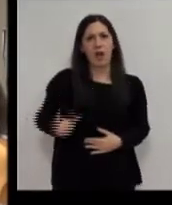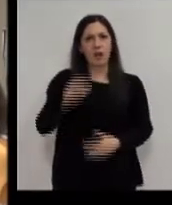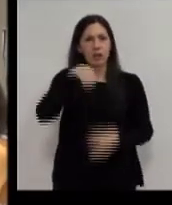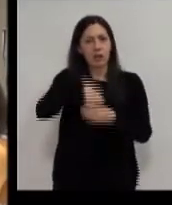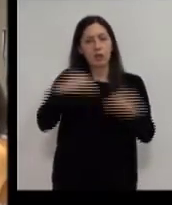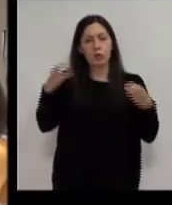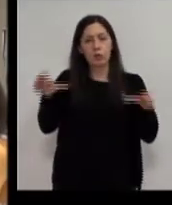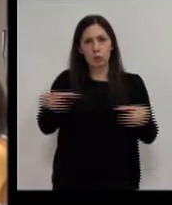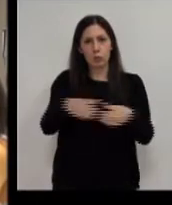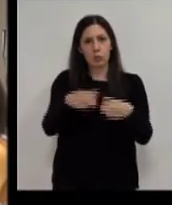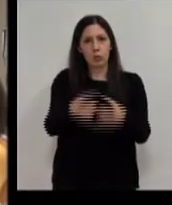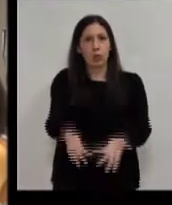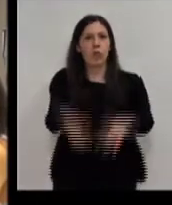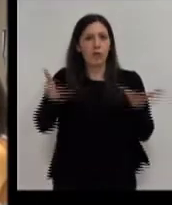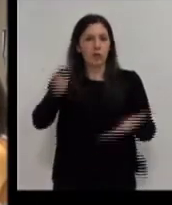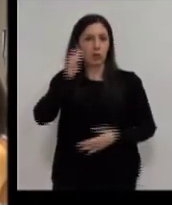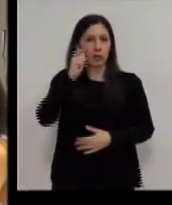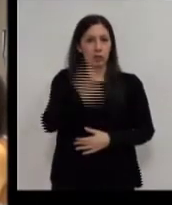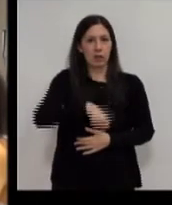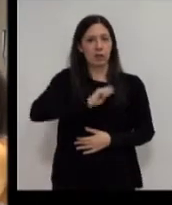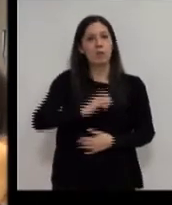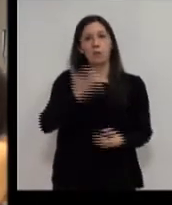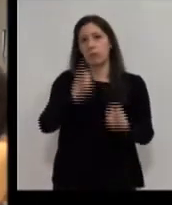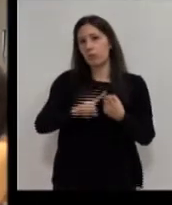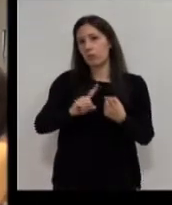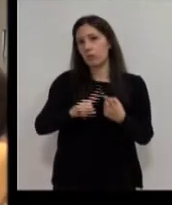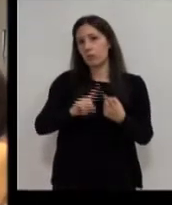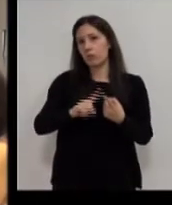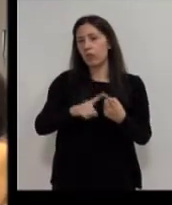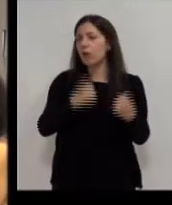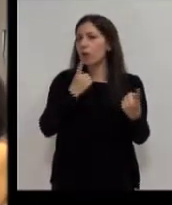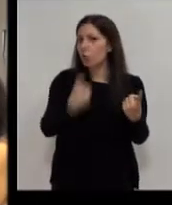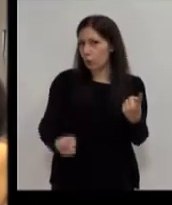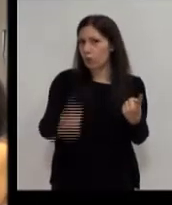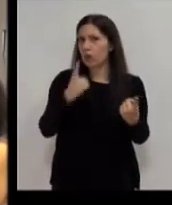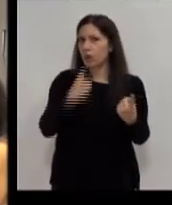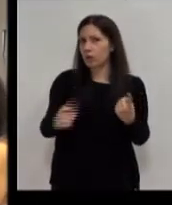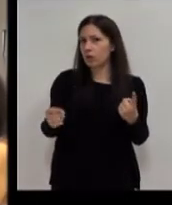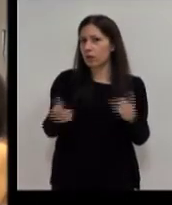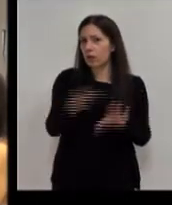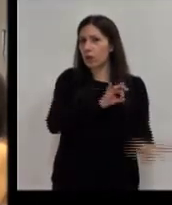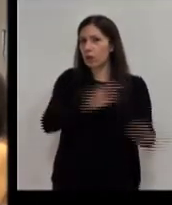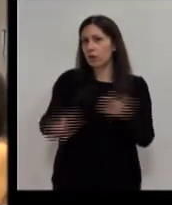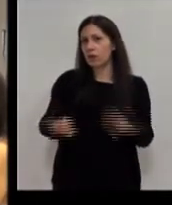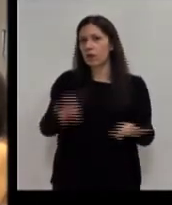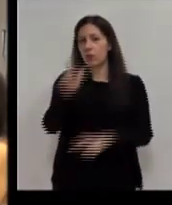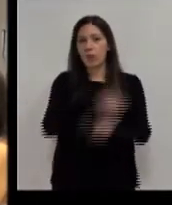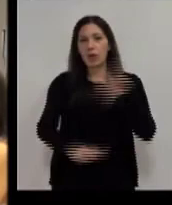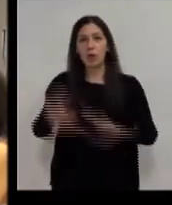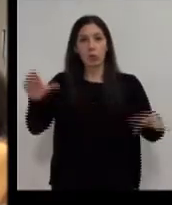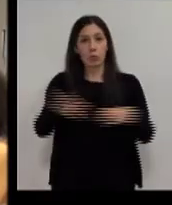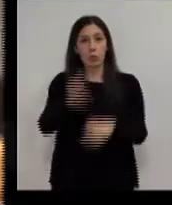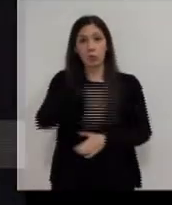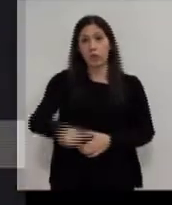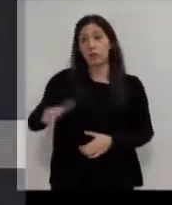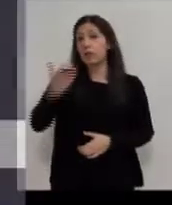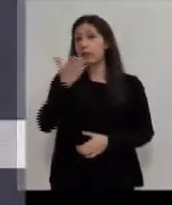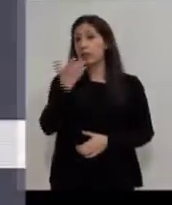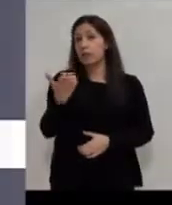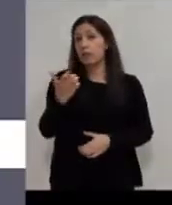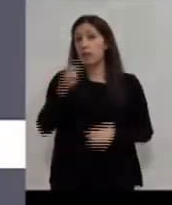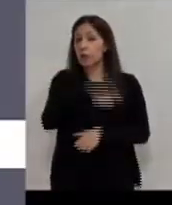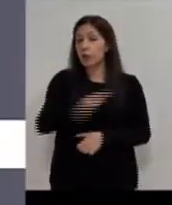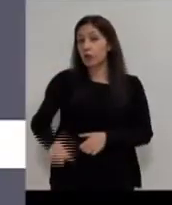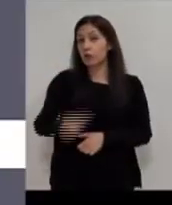la oferta turística española. En primer lugar, pues detectamos, por supuesto, la dificultad que entraña organizar un viaje para un grupo de